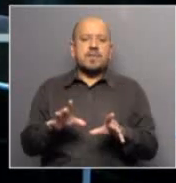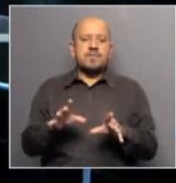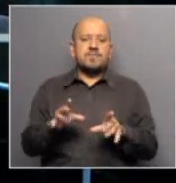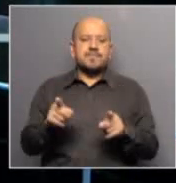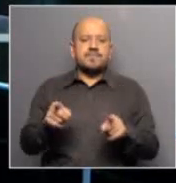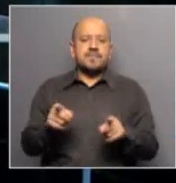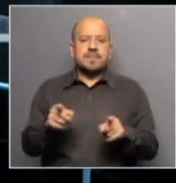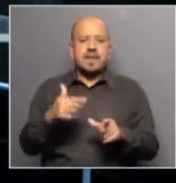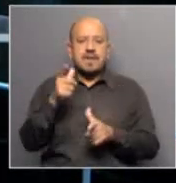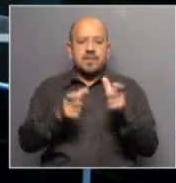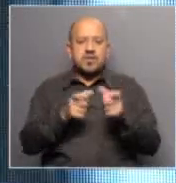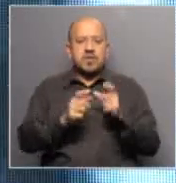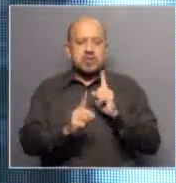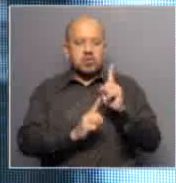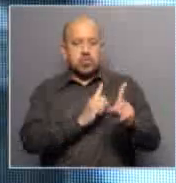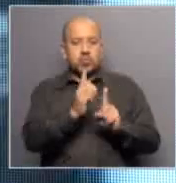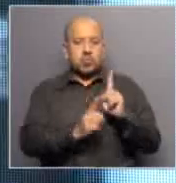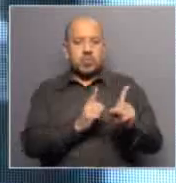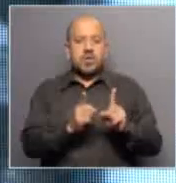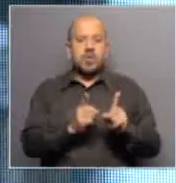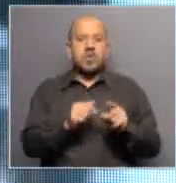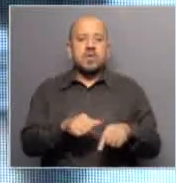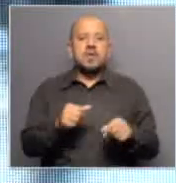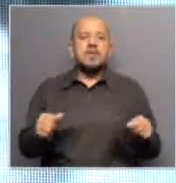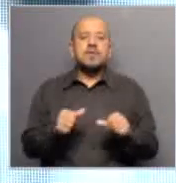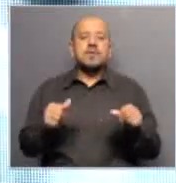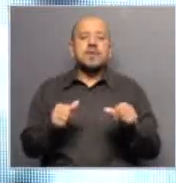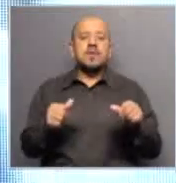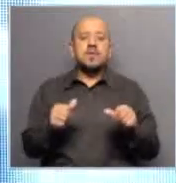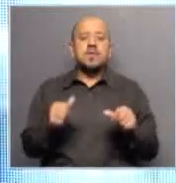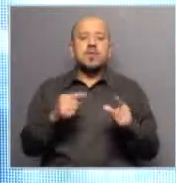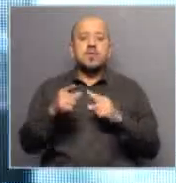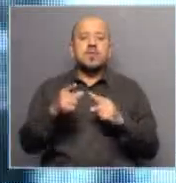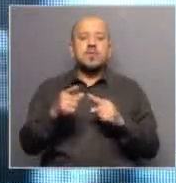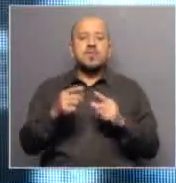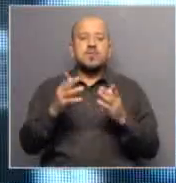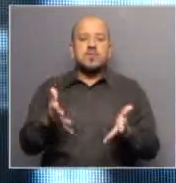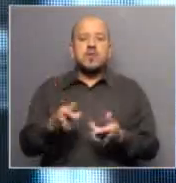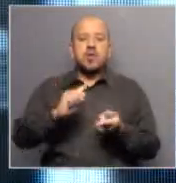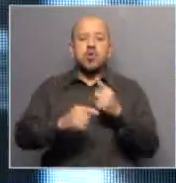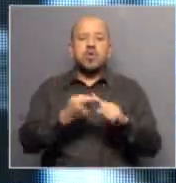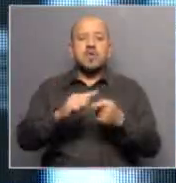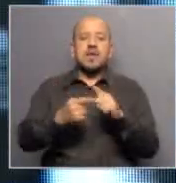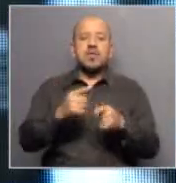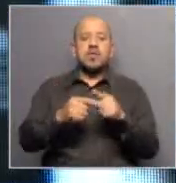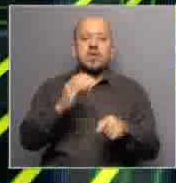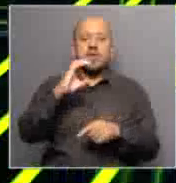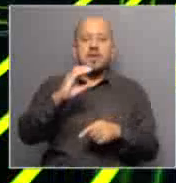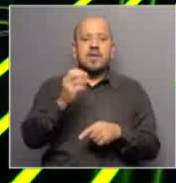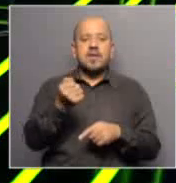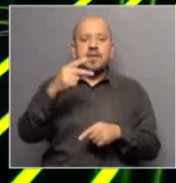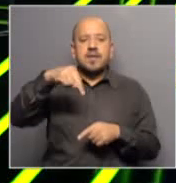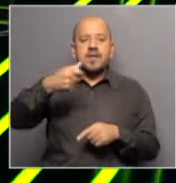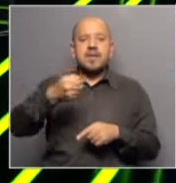los consumidores, en los usuarios, está creando zozobra en lo que la coordinadora de cannabis ha llamado